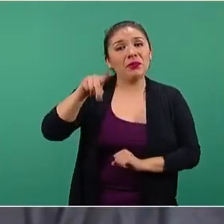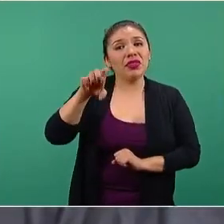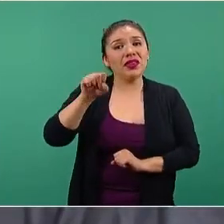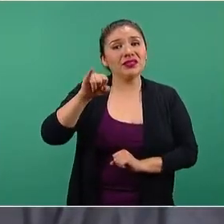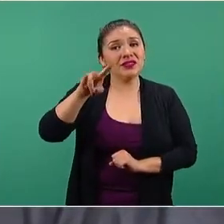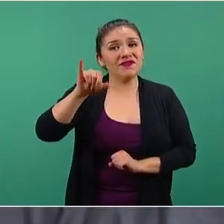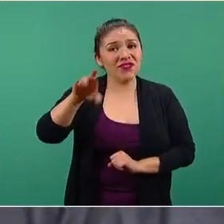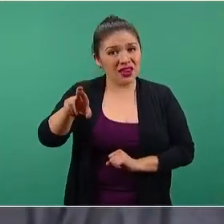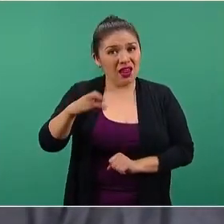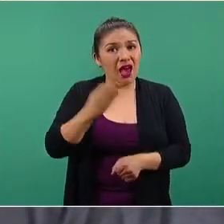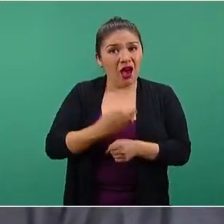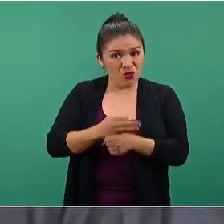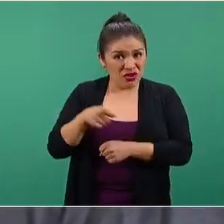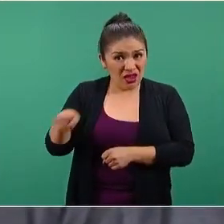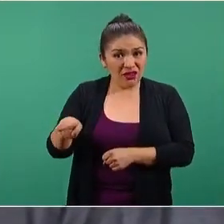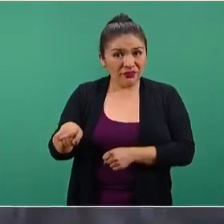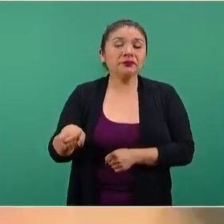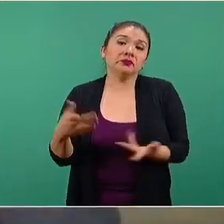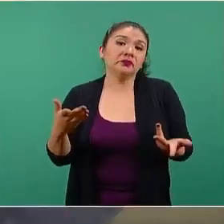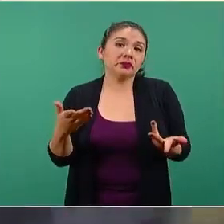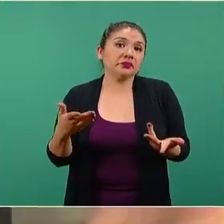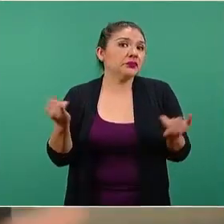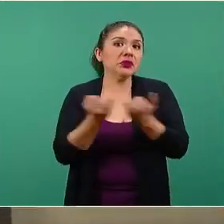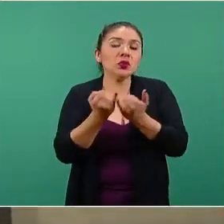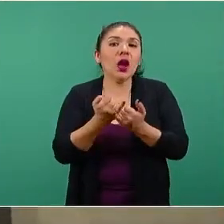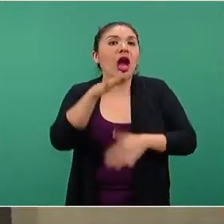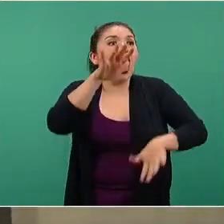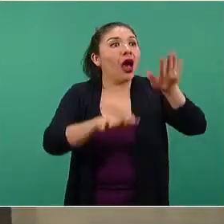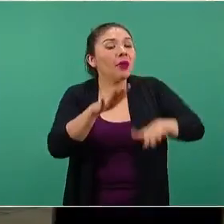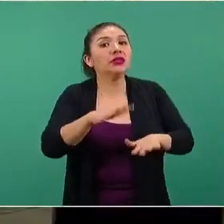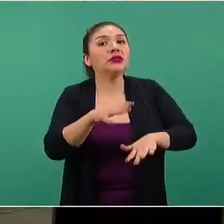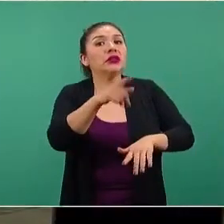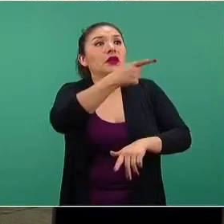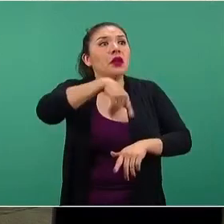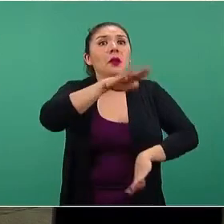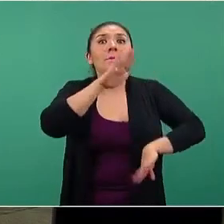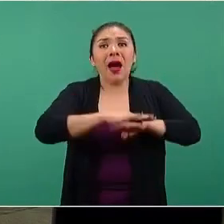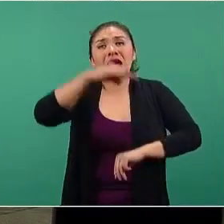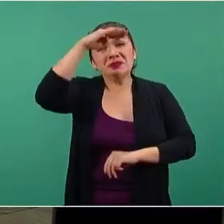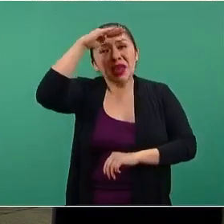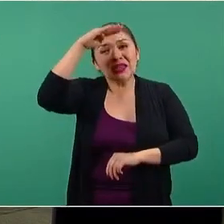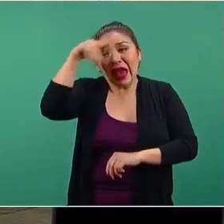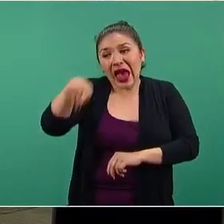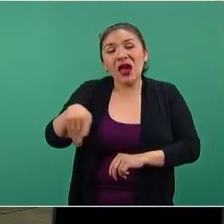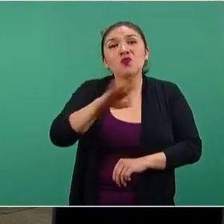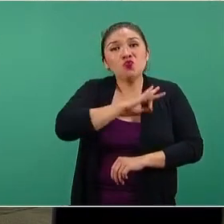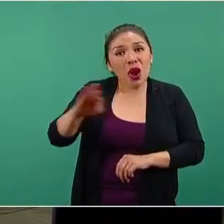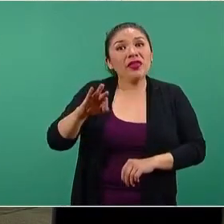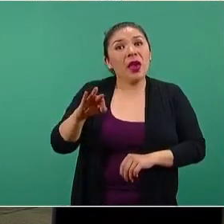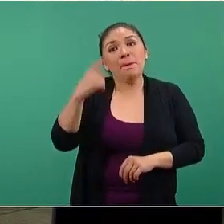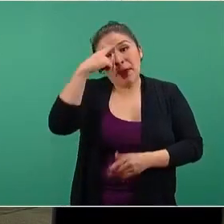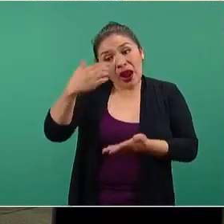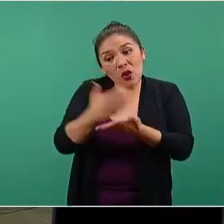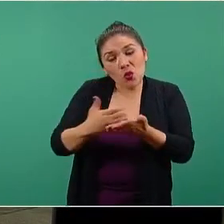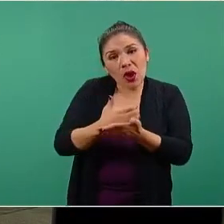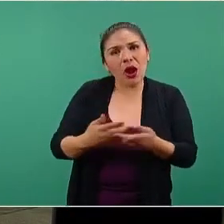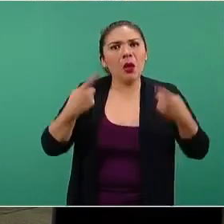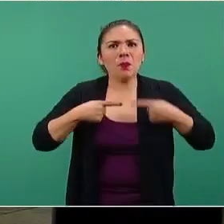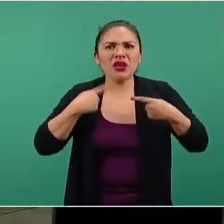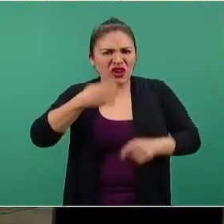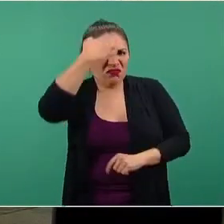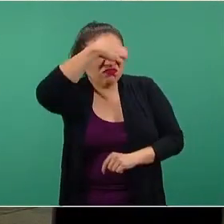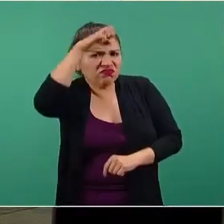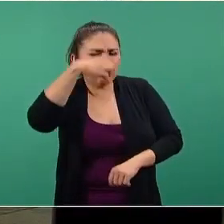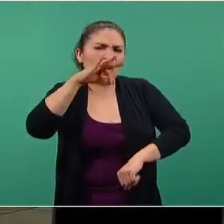Remdesivir, en oleadas. De repente hay una enorme expectativa, opinan personas